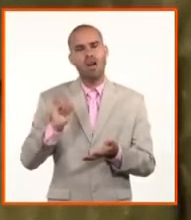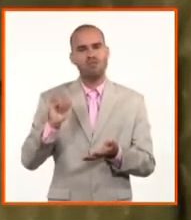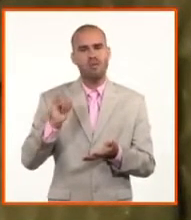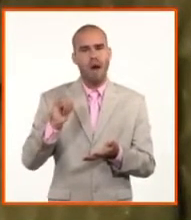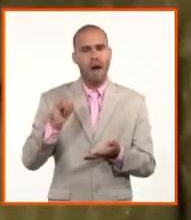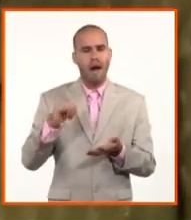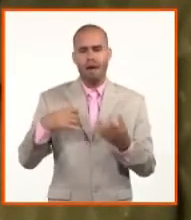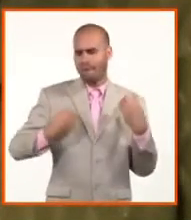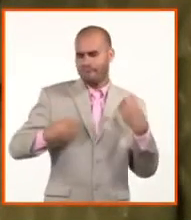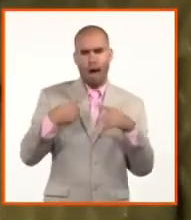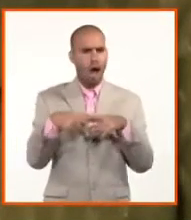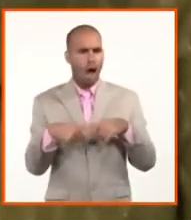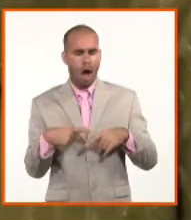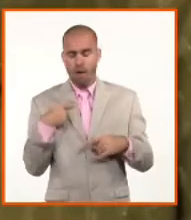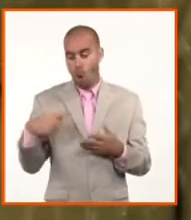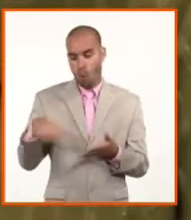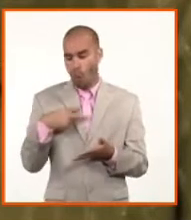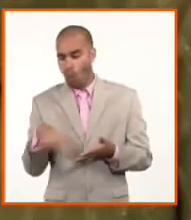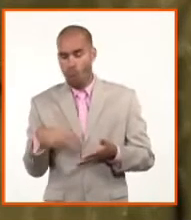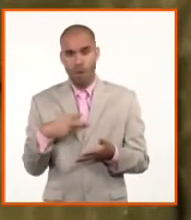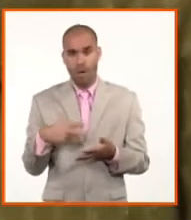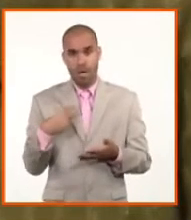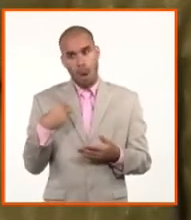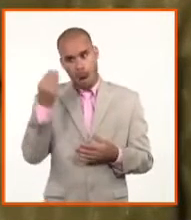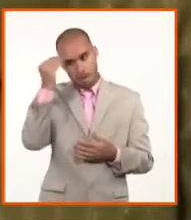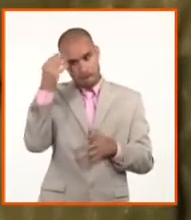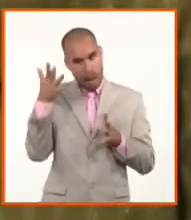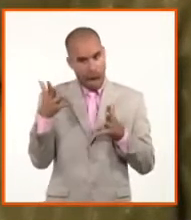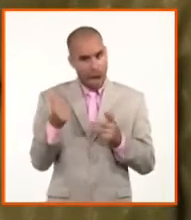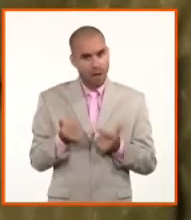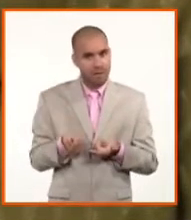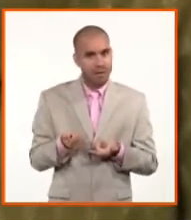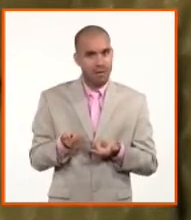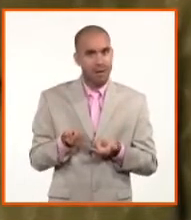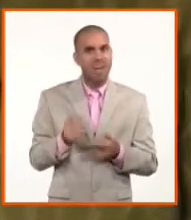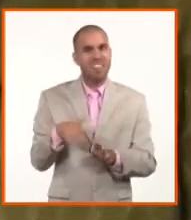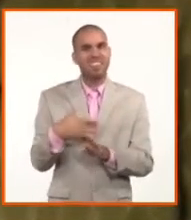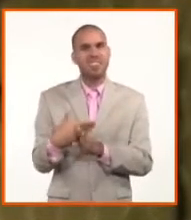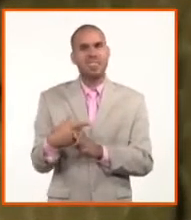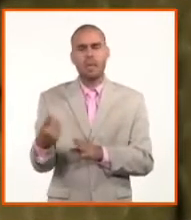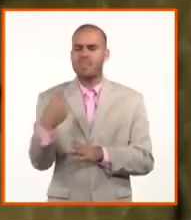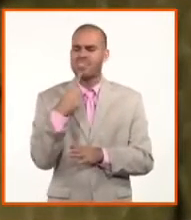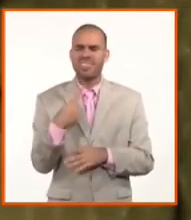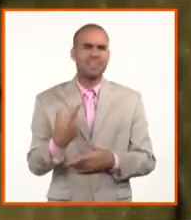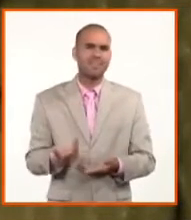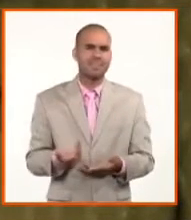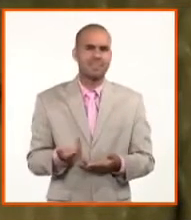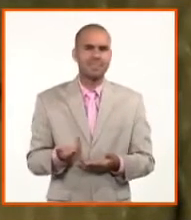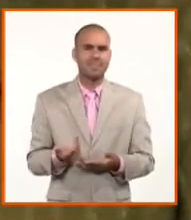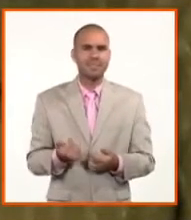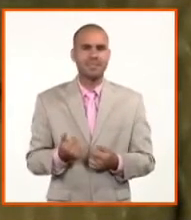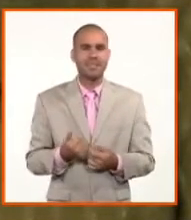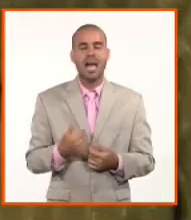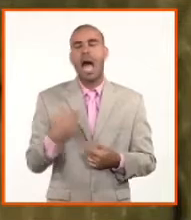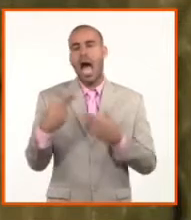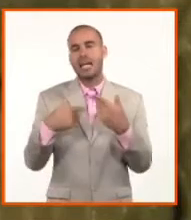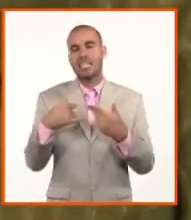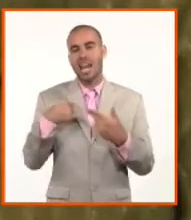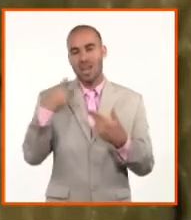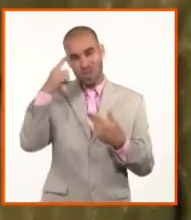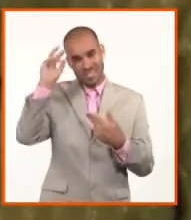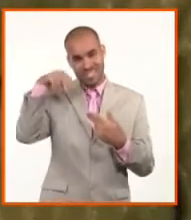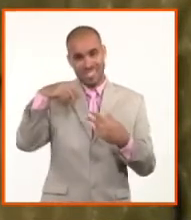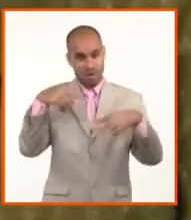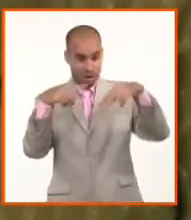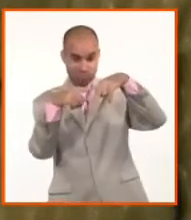aprendido algunos giros y algunas cosas, pues pretendió hacer ese de pasarme por abajo de las piernas de él